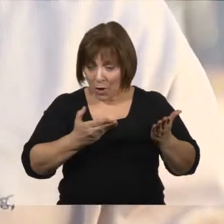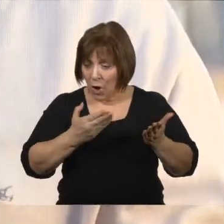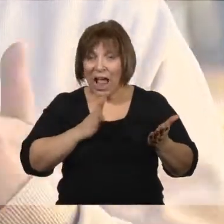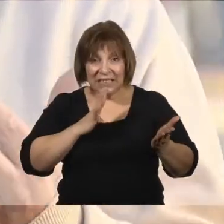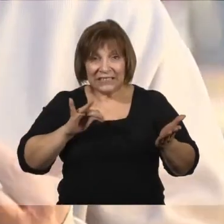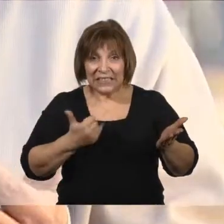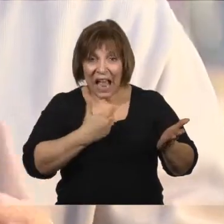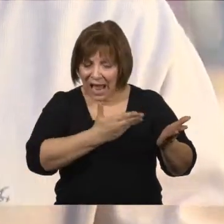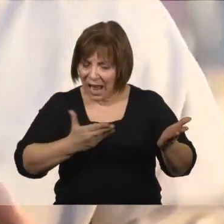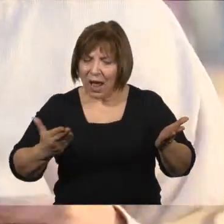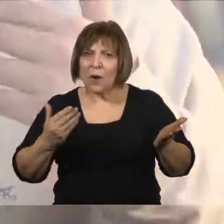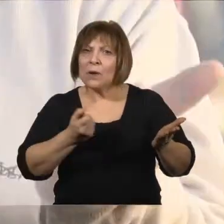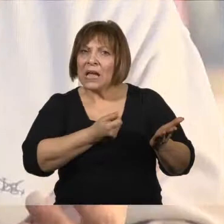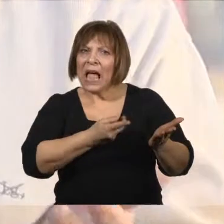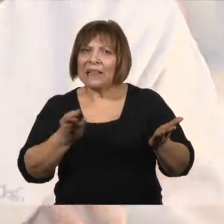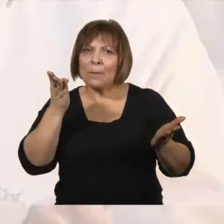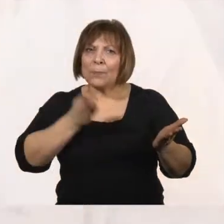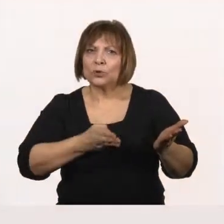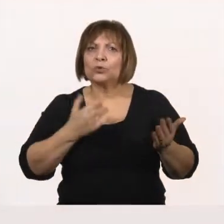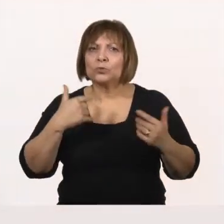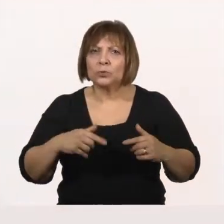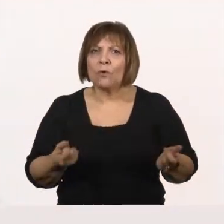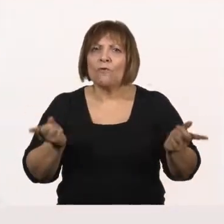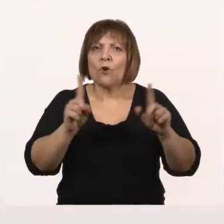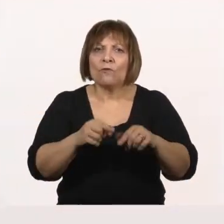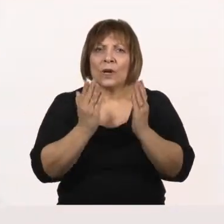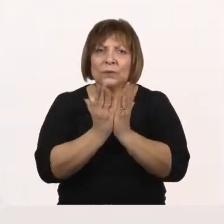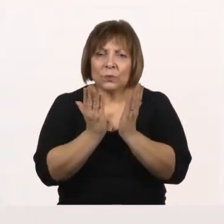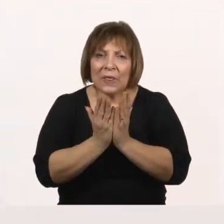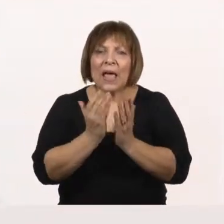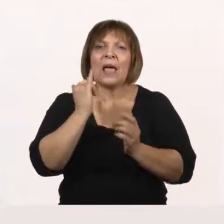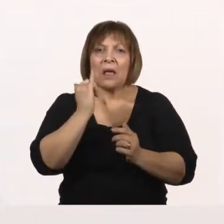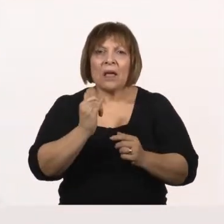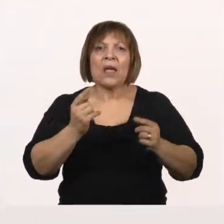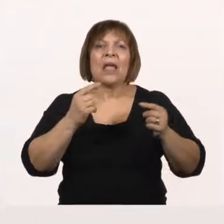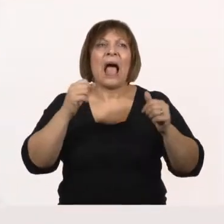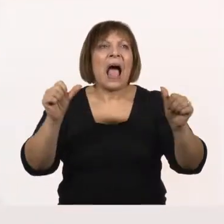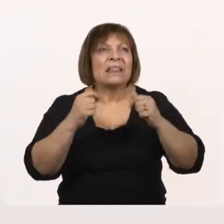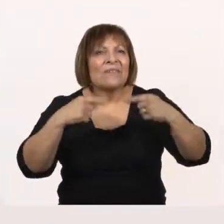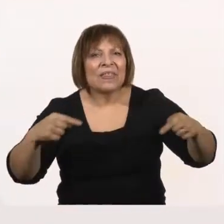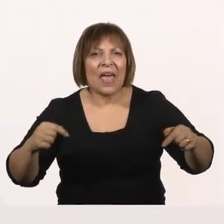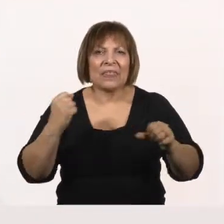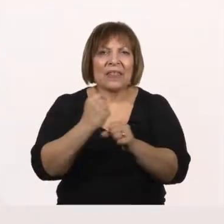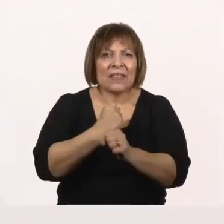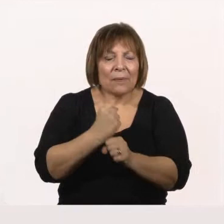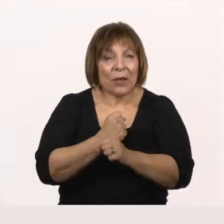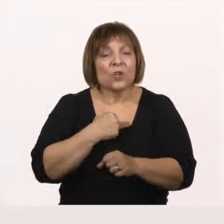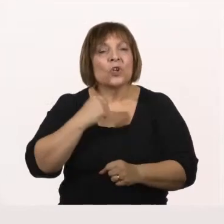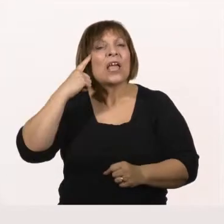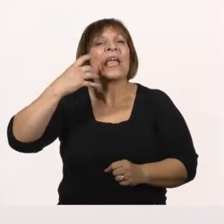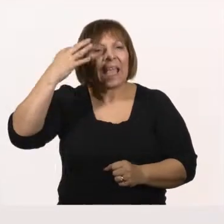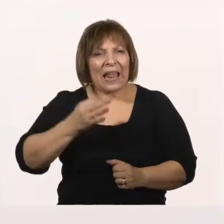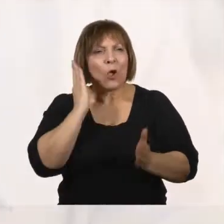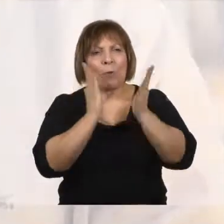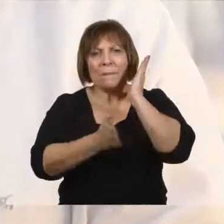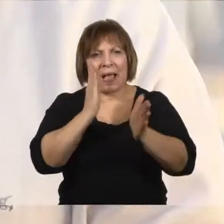tenemos nos muestran que un número muy importante de jóvenes se ha revinculado al estudio y ha participado en actividades de trabajo. Creemos